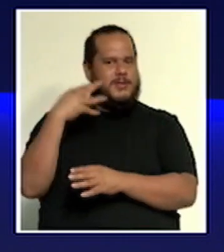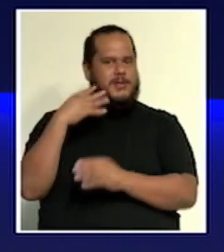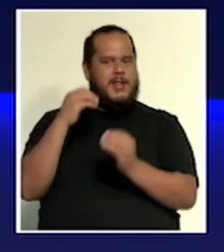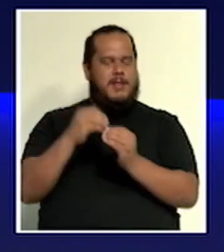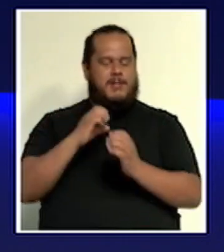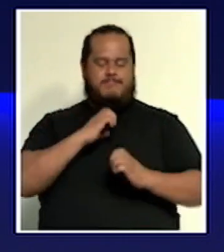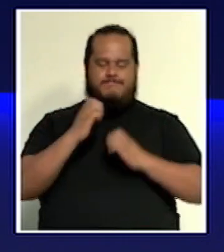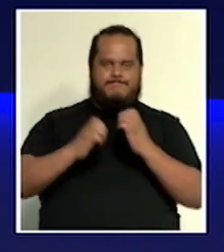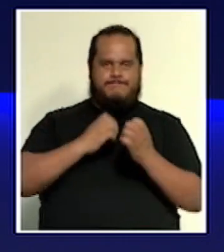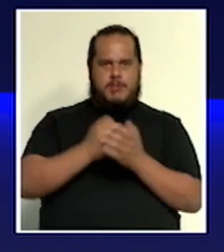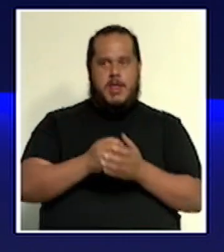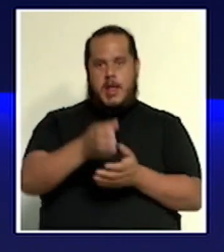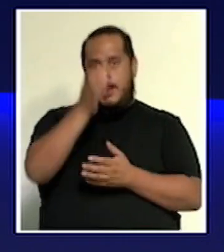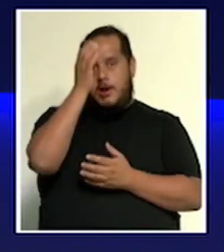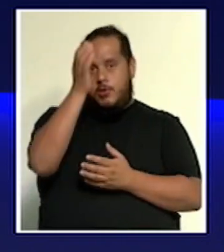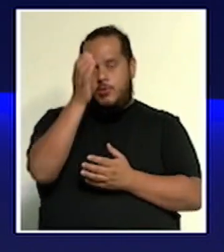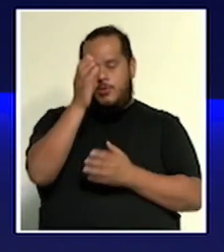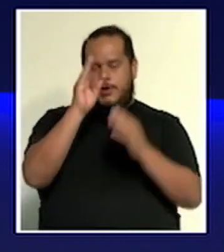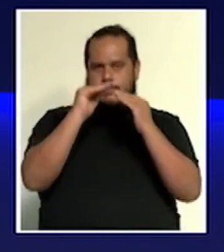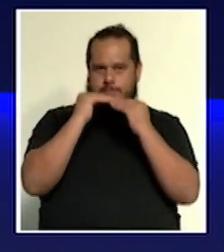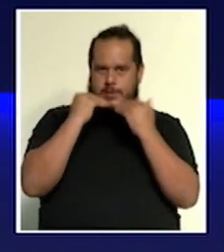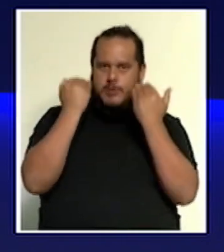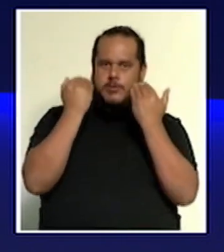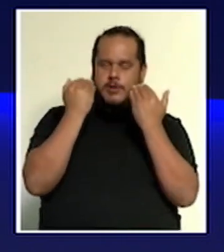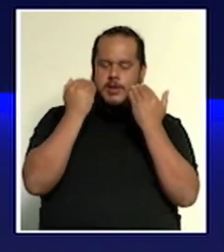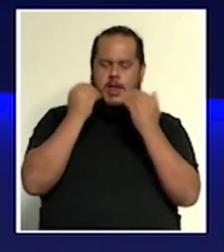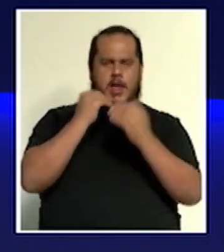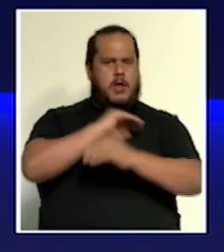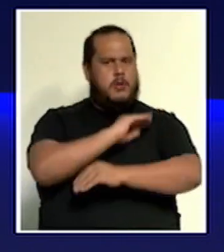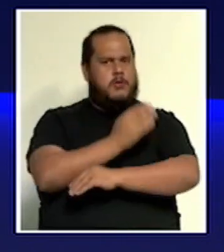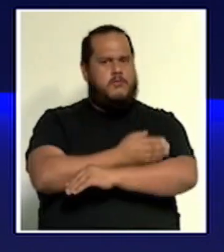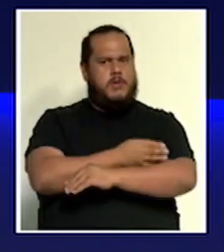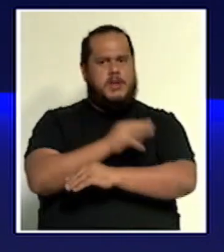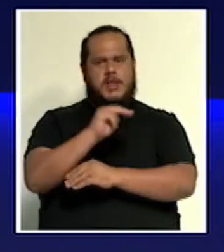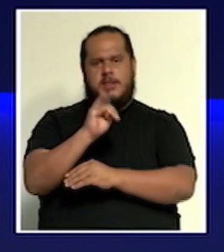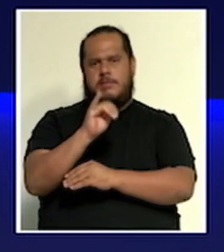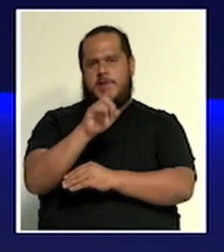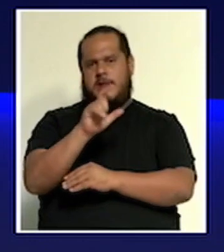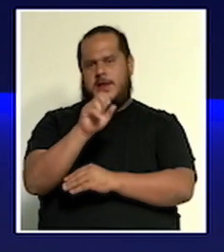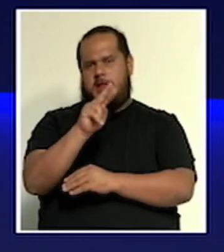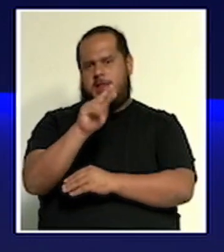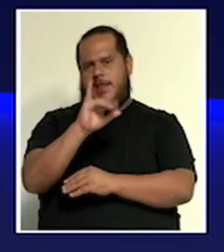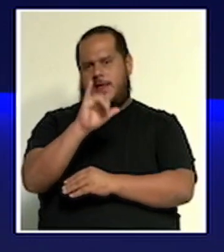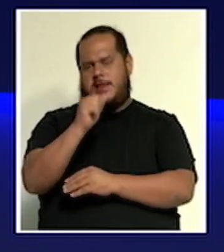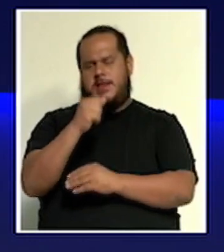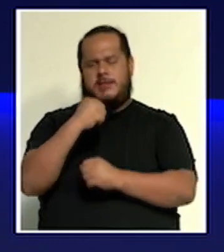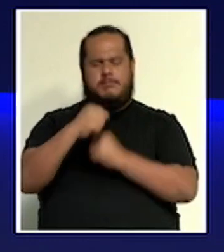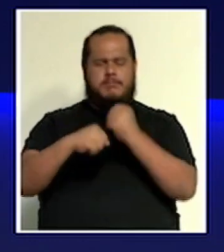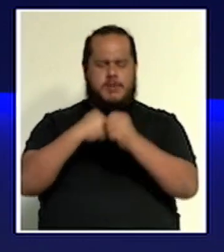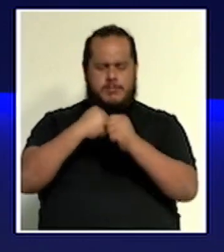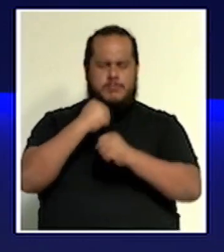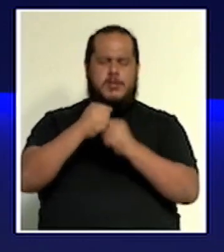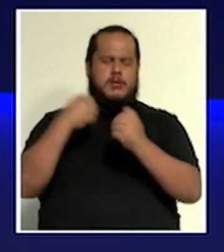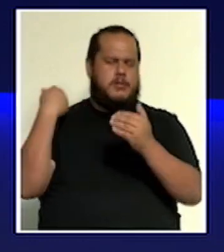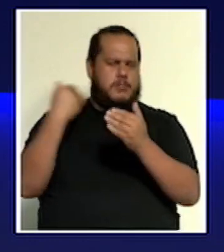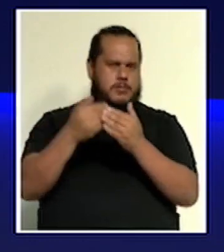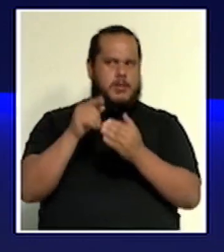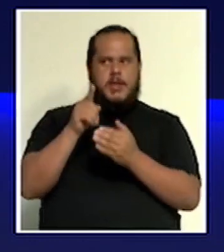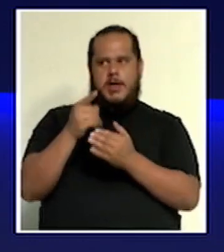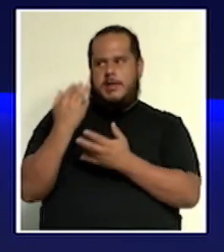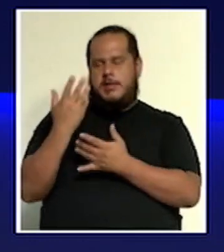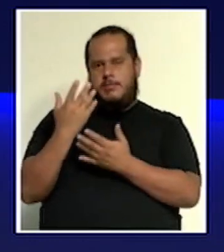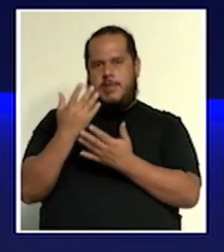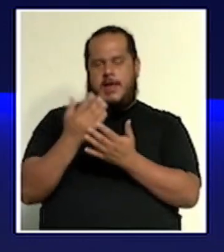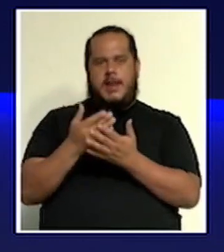La cultura es la sonrisa con fuerzas milenarias. Ella espera malherida, prohibida